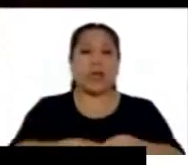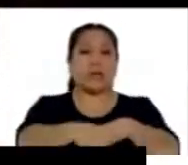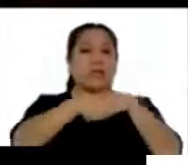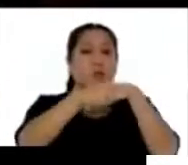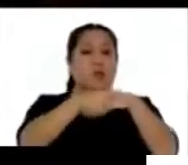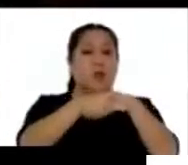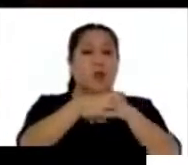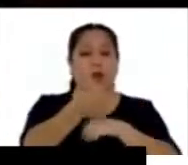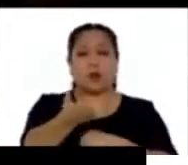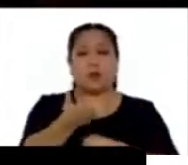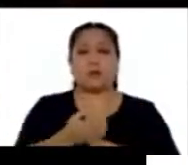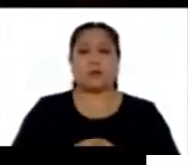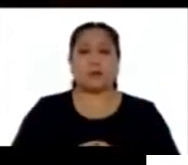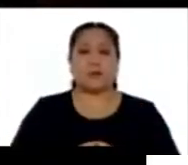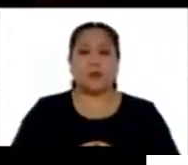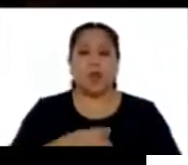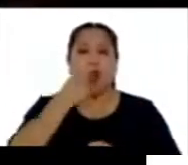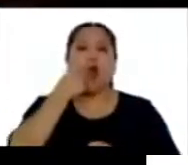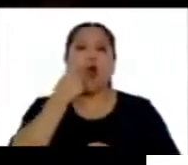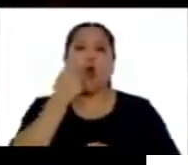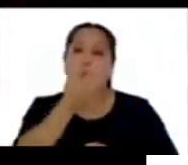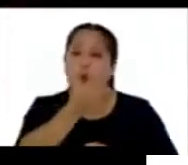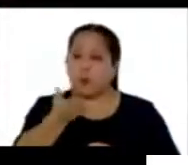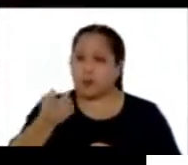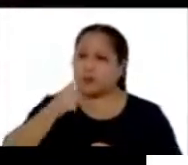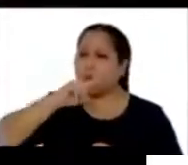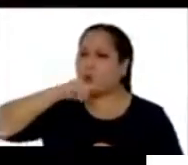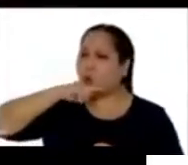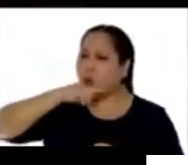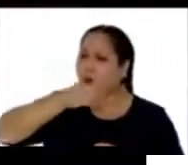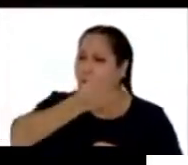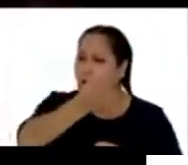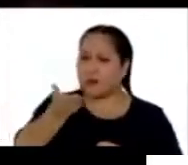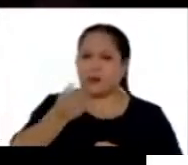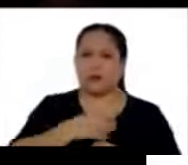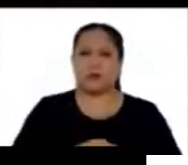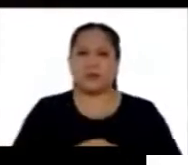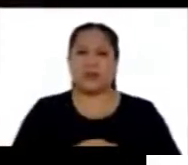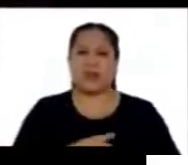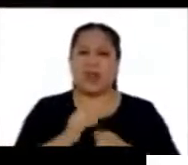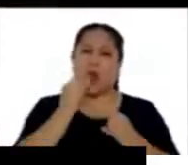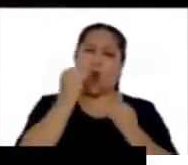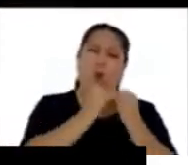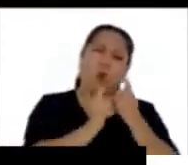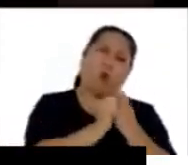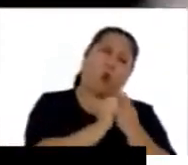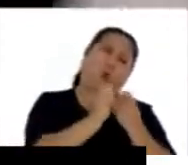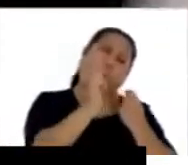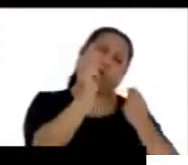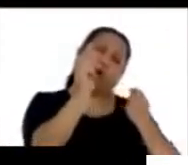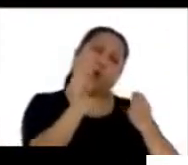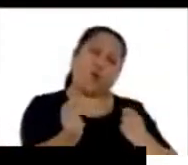Saludar a los hombres y mujeres que están en el último rincón del